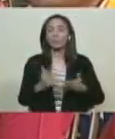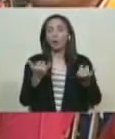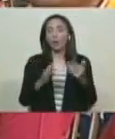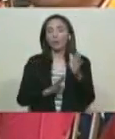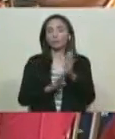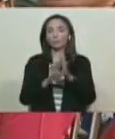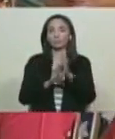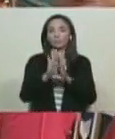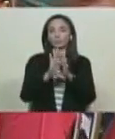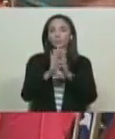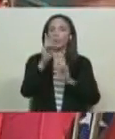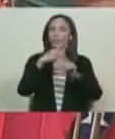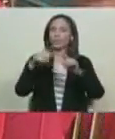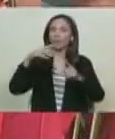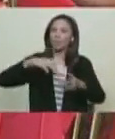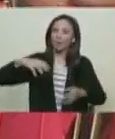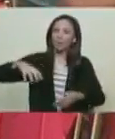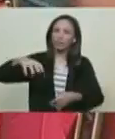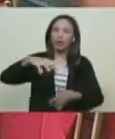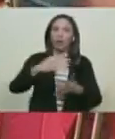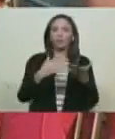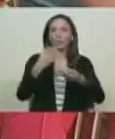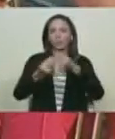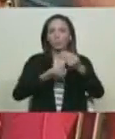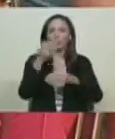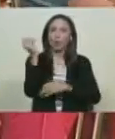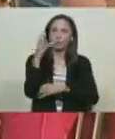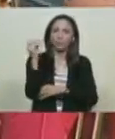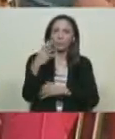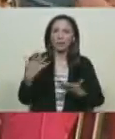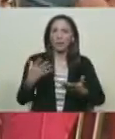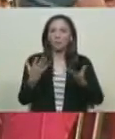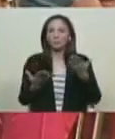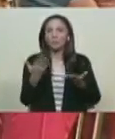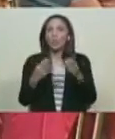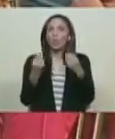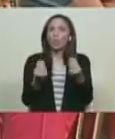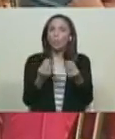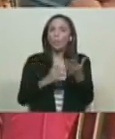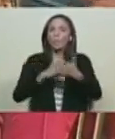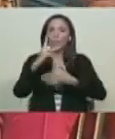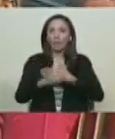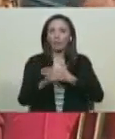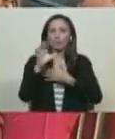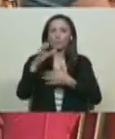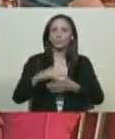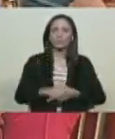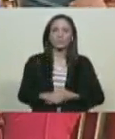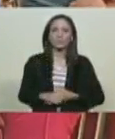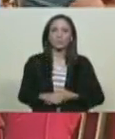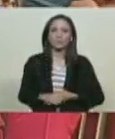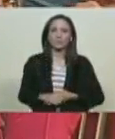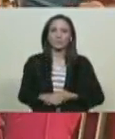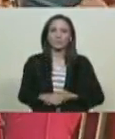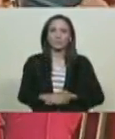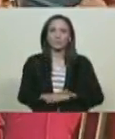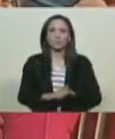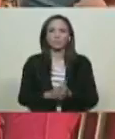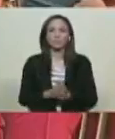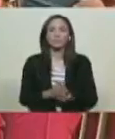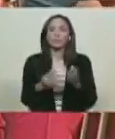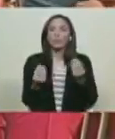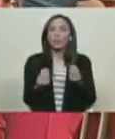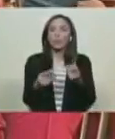desarrollando en muchos otros estados las asambleas con nuestros hermanos transportistas para la construcción del plan de la patria y desarrollar una zona